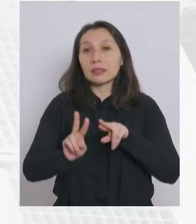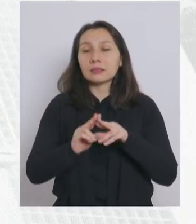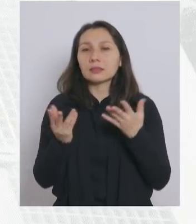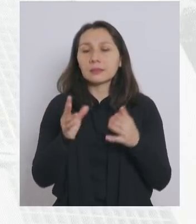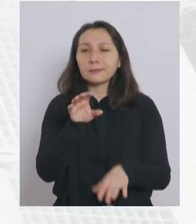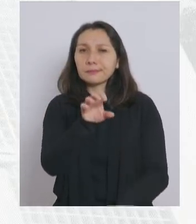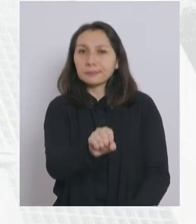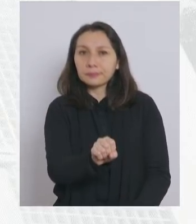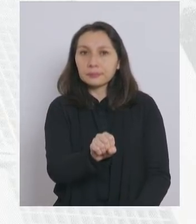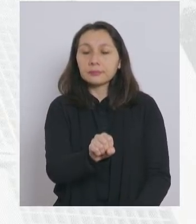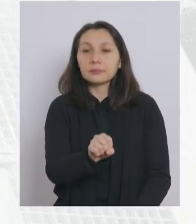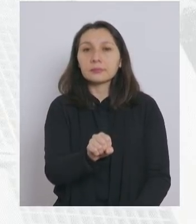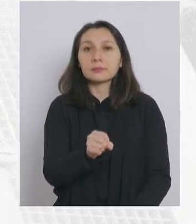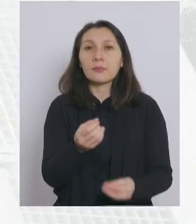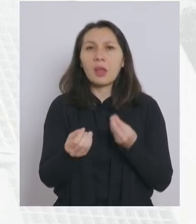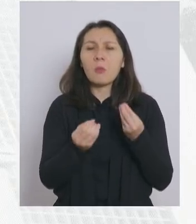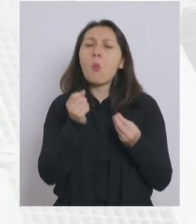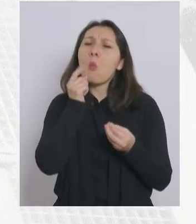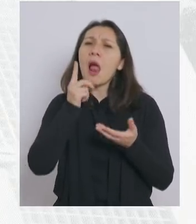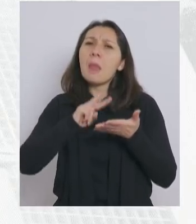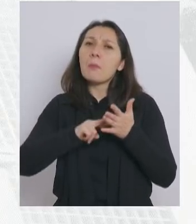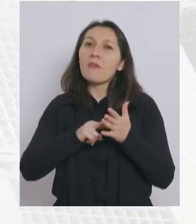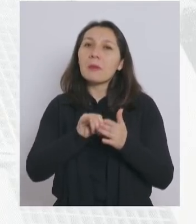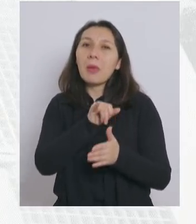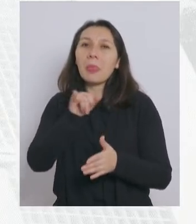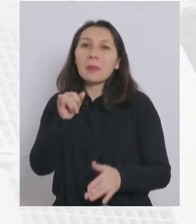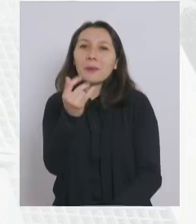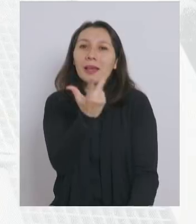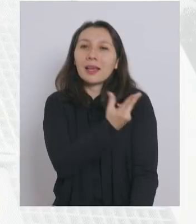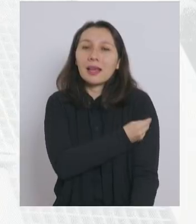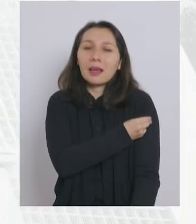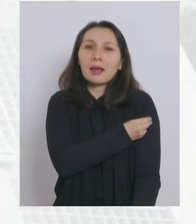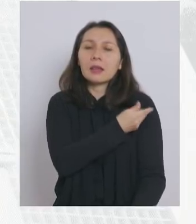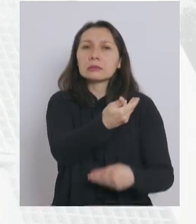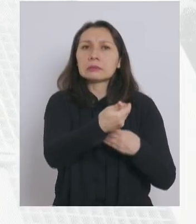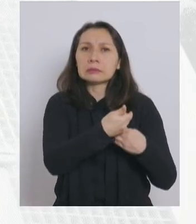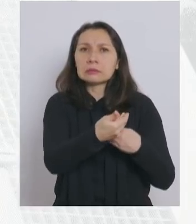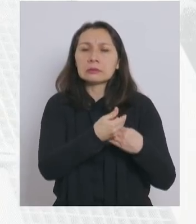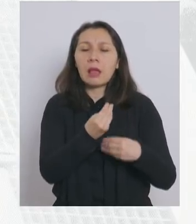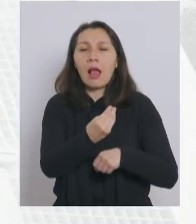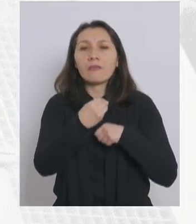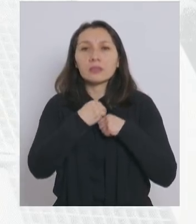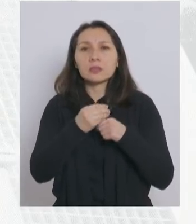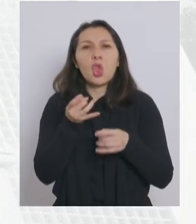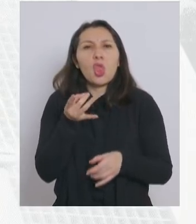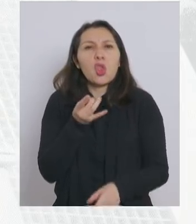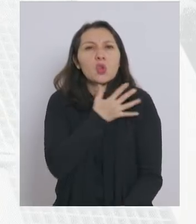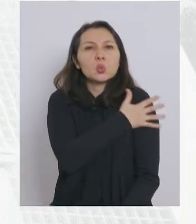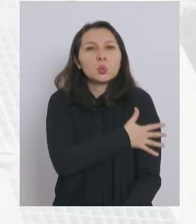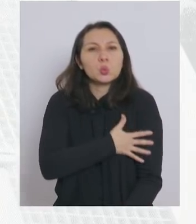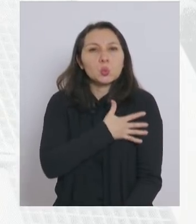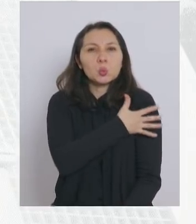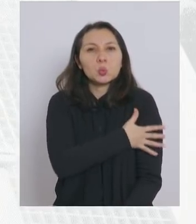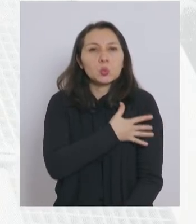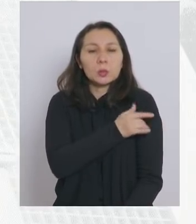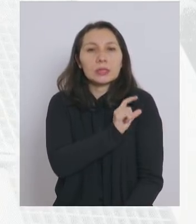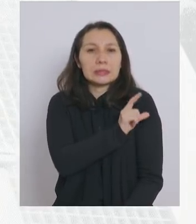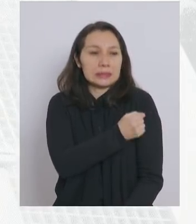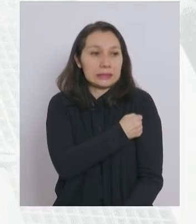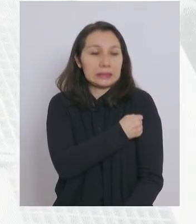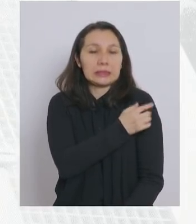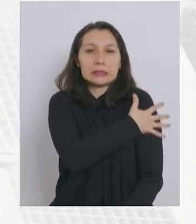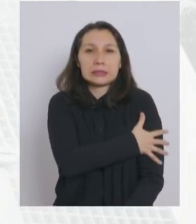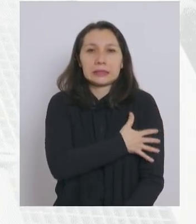se detectó que el evento adverso solicitado que se presentó con mayor frecuencia fue el dolor en el lugar de inyección, el